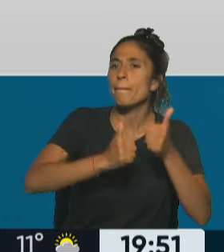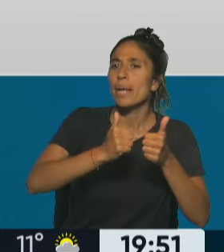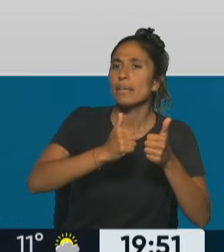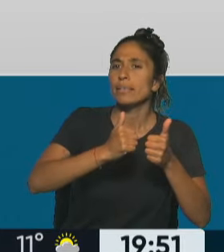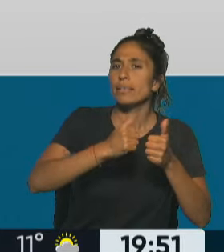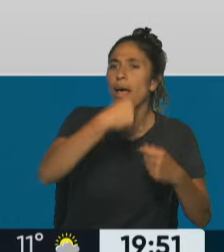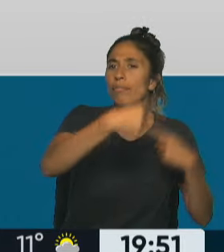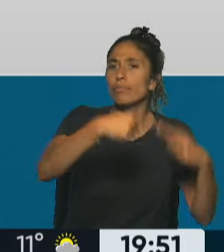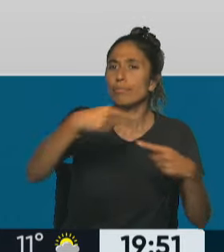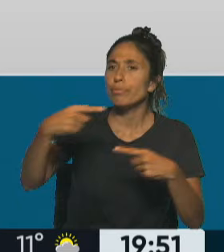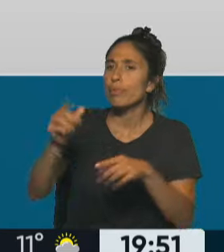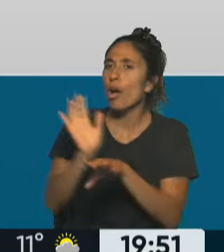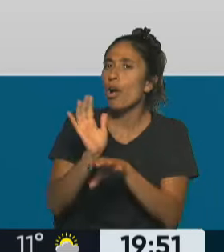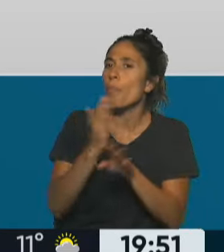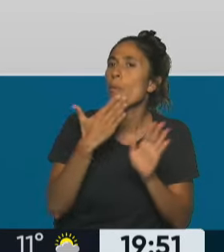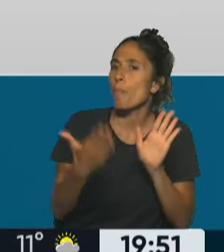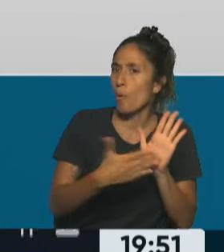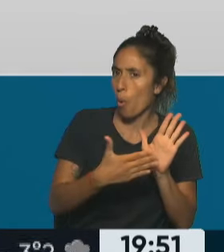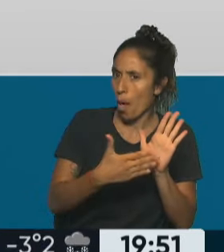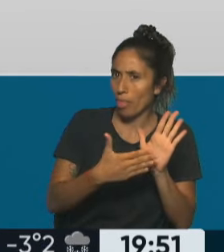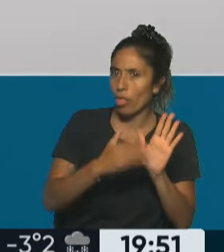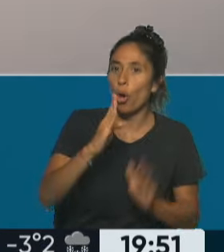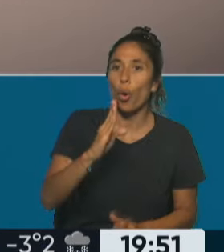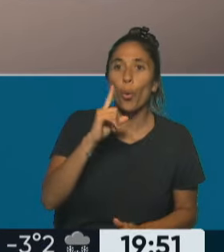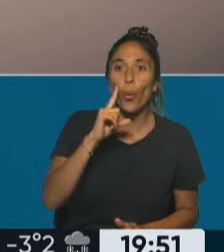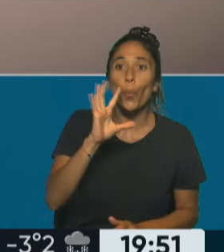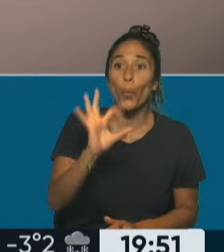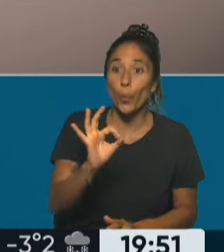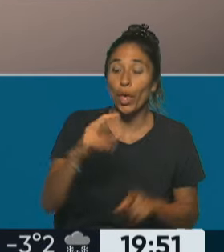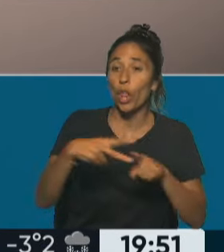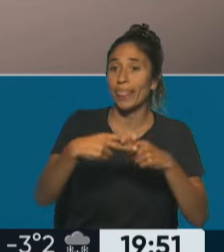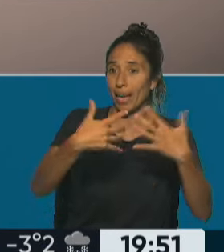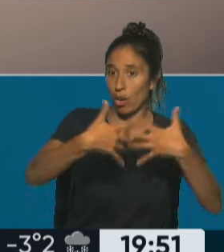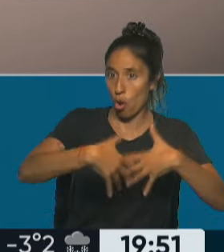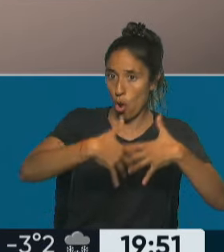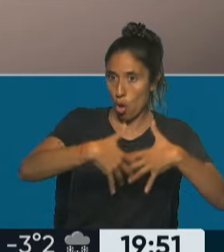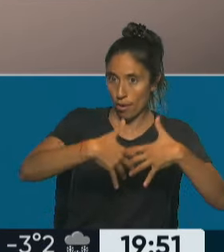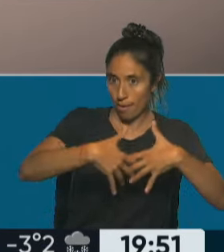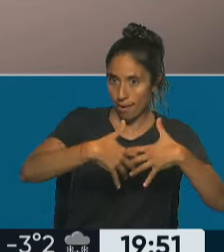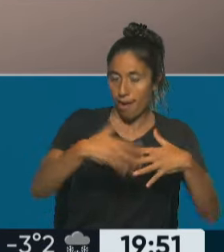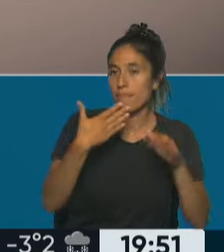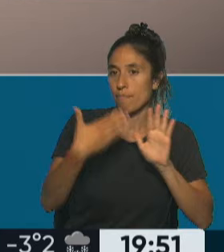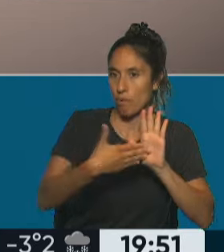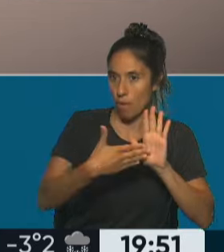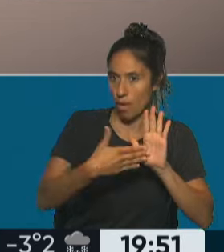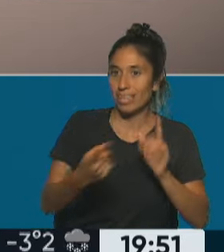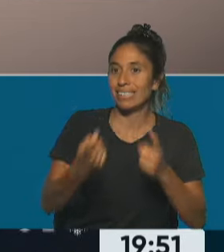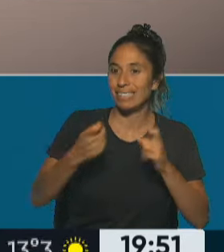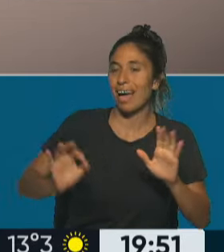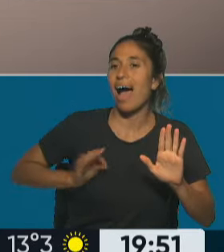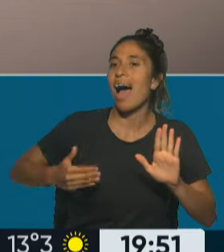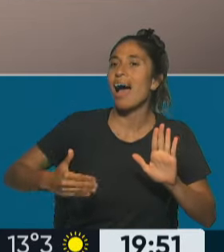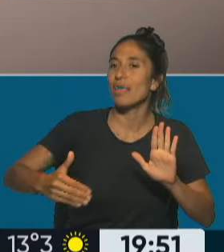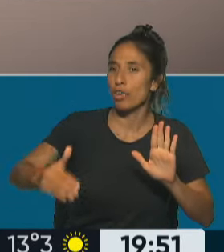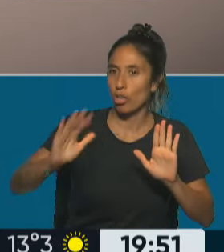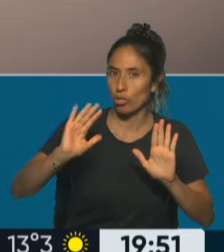este tipo de biotecnología en los humanos y este tipo de dispositivos llevan años hasta que son aprobados Pero tenemos el antecedente no sé si